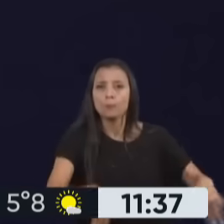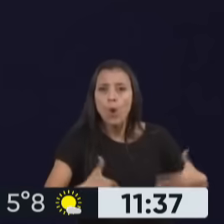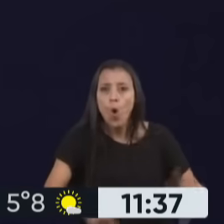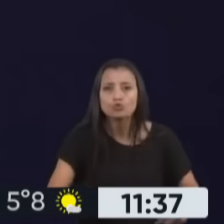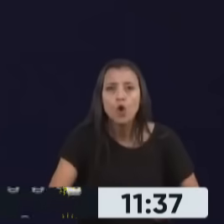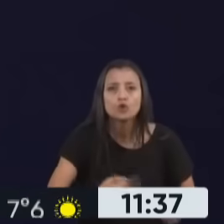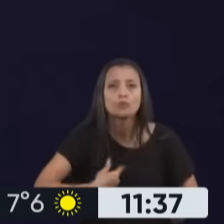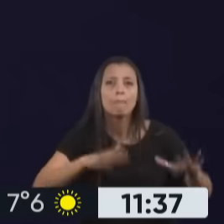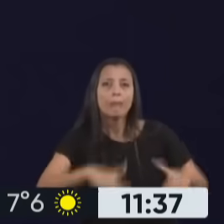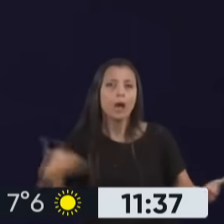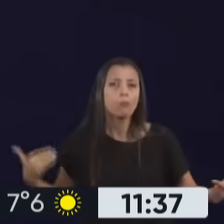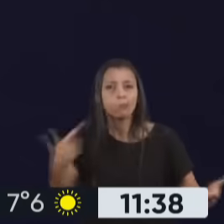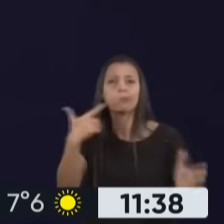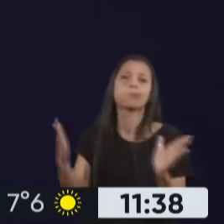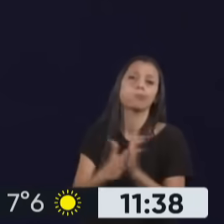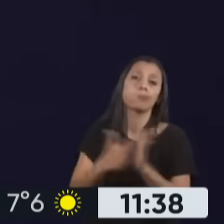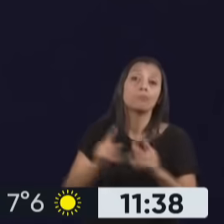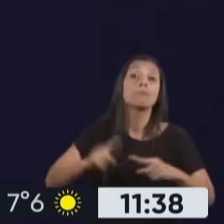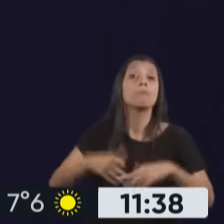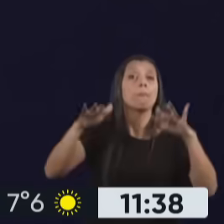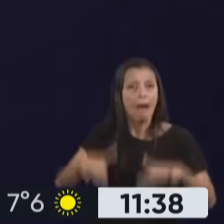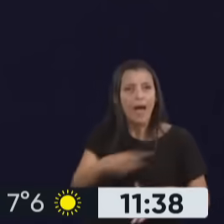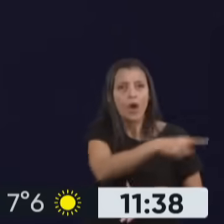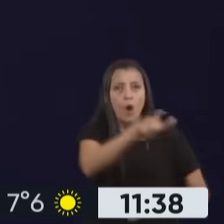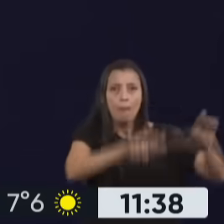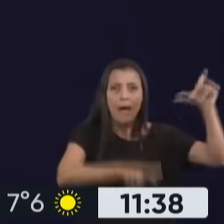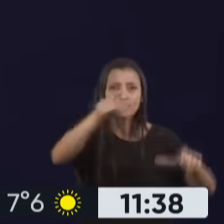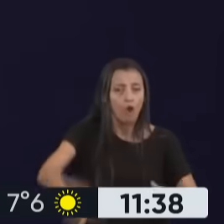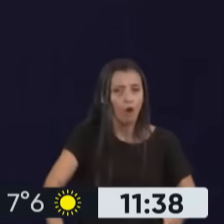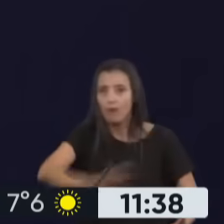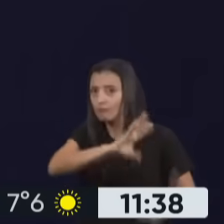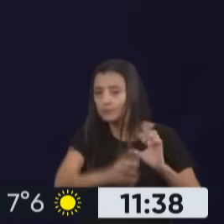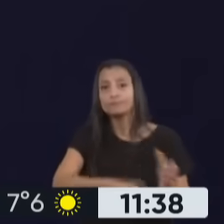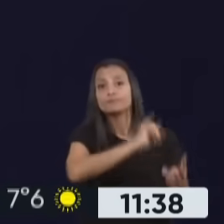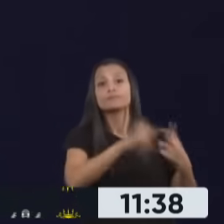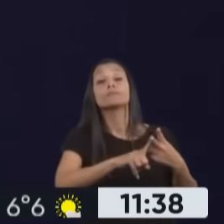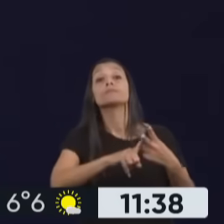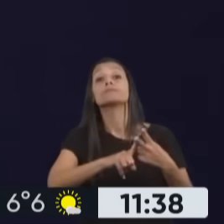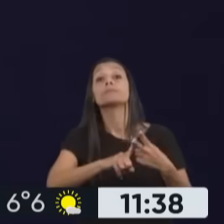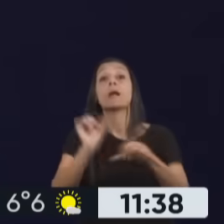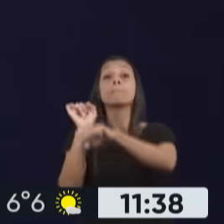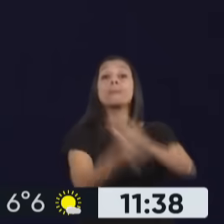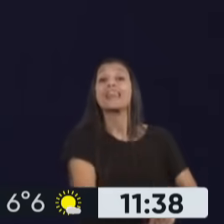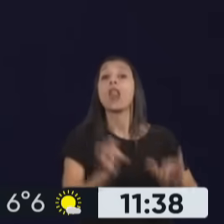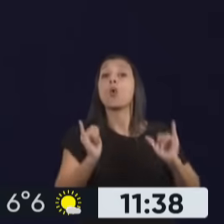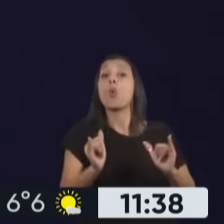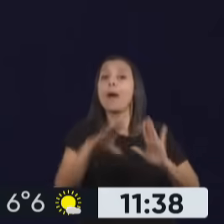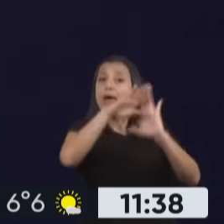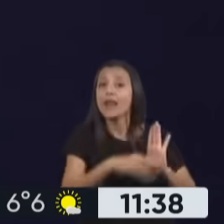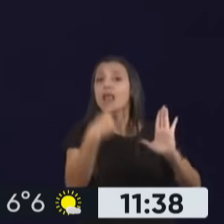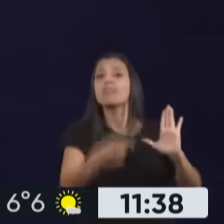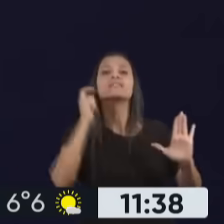paros, con todo lo que eso conlleva para el ciudadano común. El régimen penal juvenil, que baja la edad